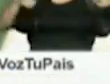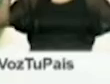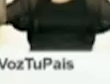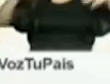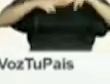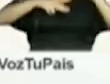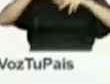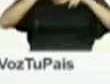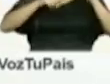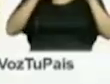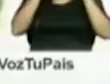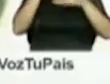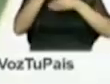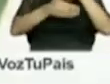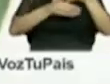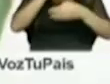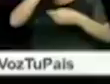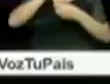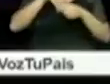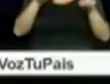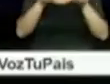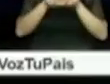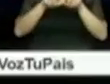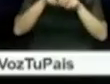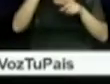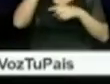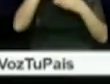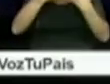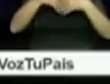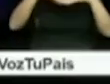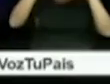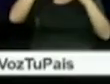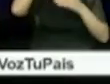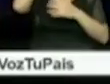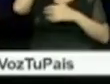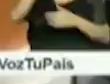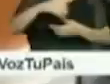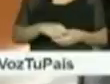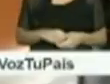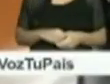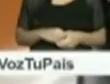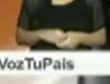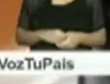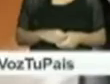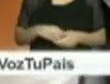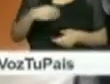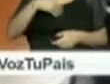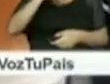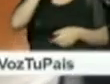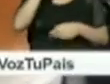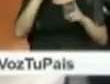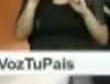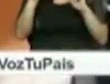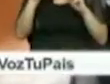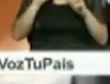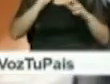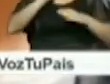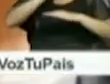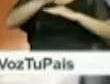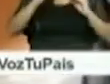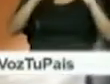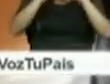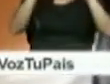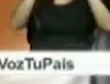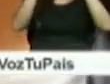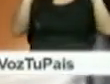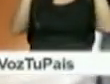estas características, porque es el realce de la cultura. Y espero que siempre sigan haciendo más festivales, más cosas.